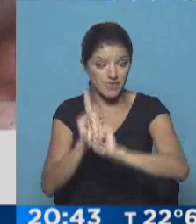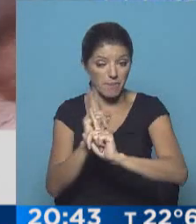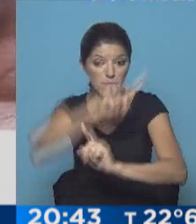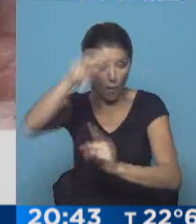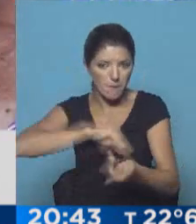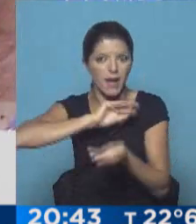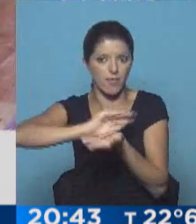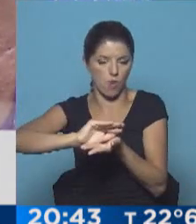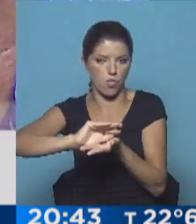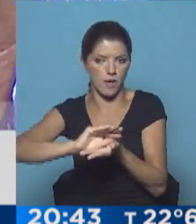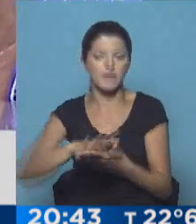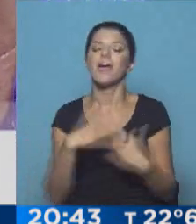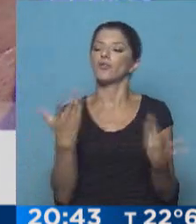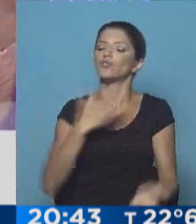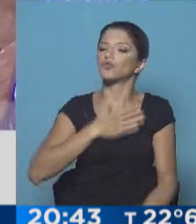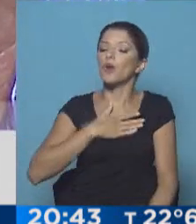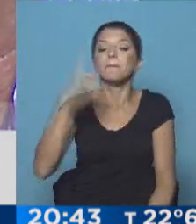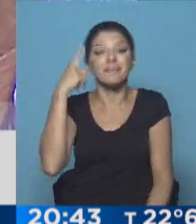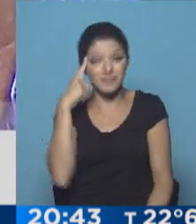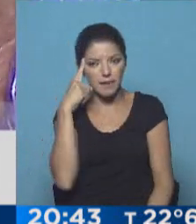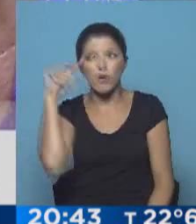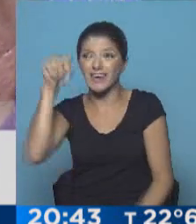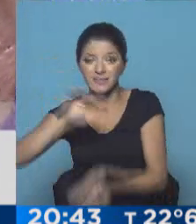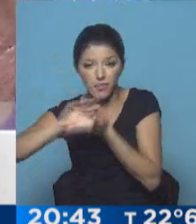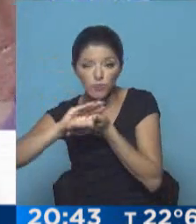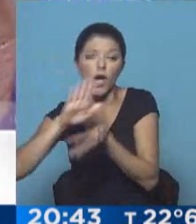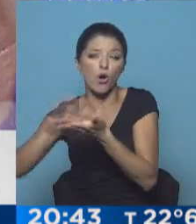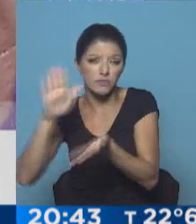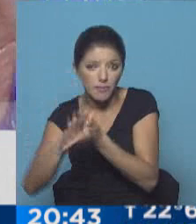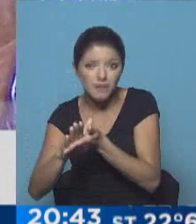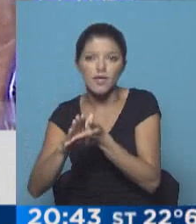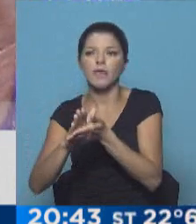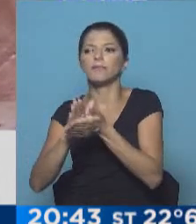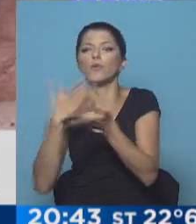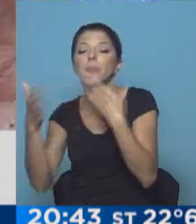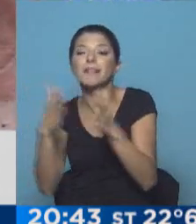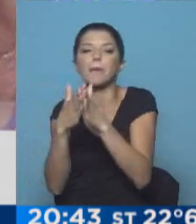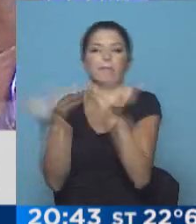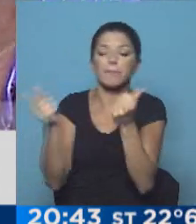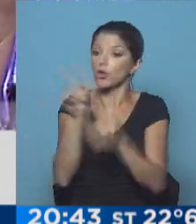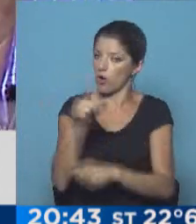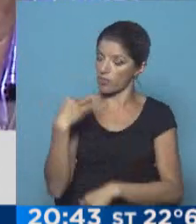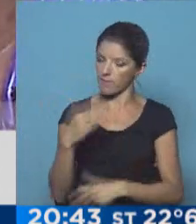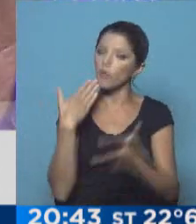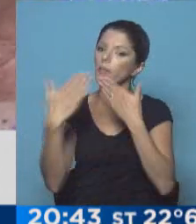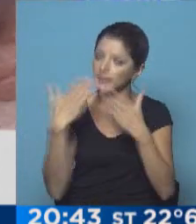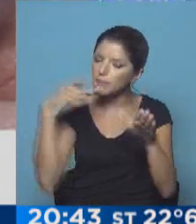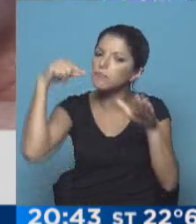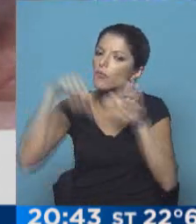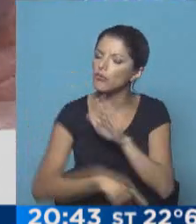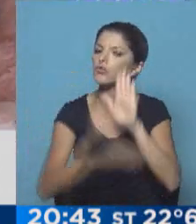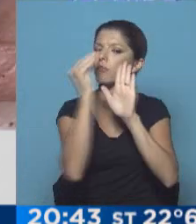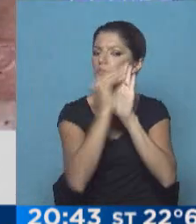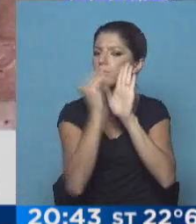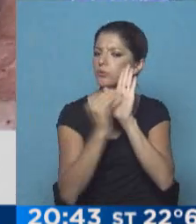que no hay que avalar este endeudamiento con un debate rápido, sino hay que hacer un debate profundo acerca de cuál es el